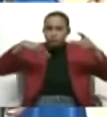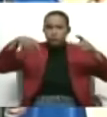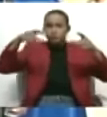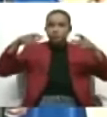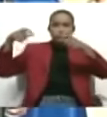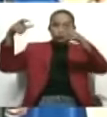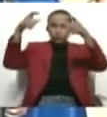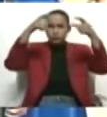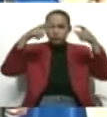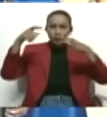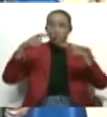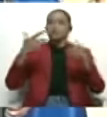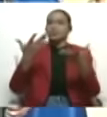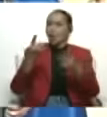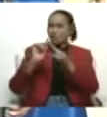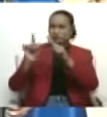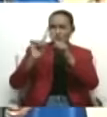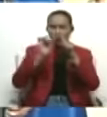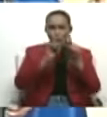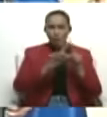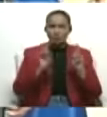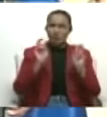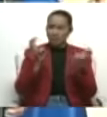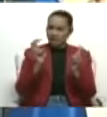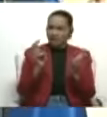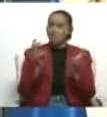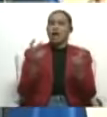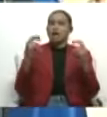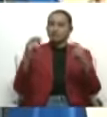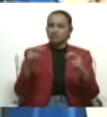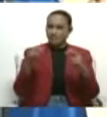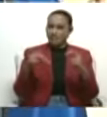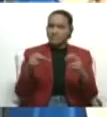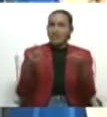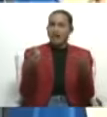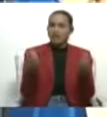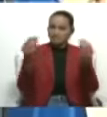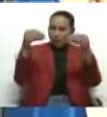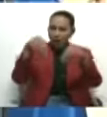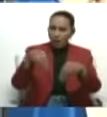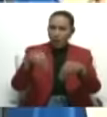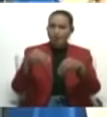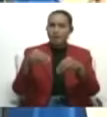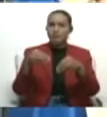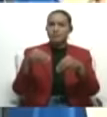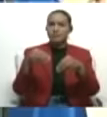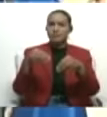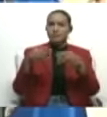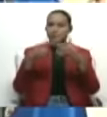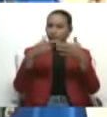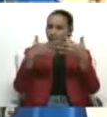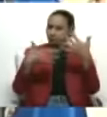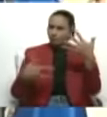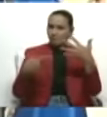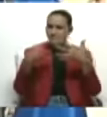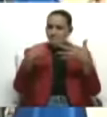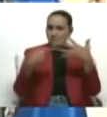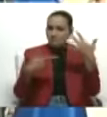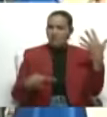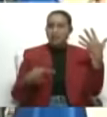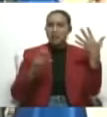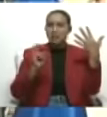todos estos ámbitos. También coincidimos que este trabajo